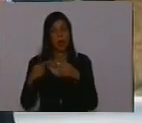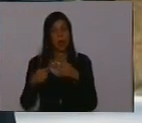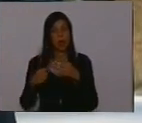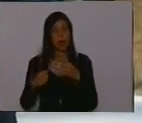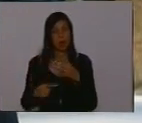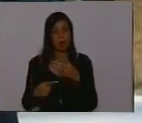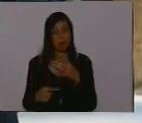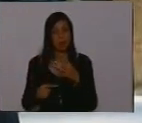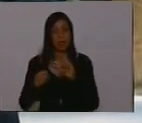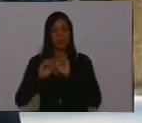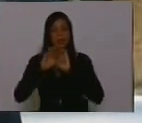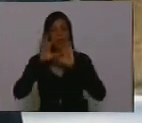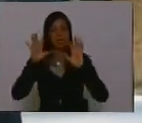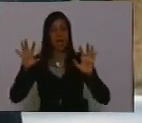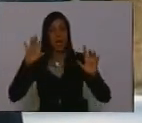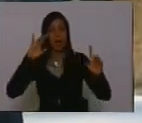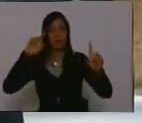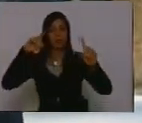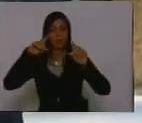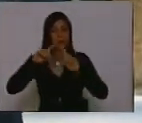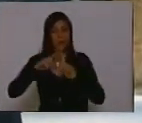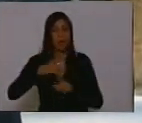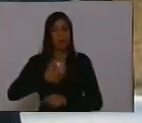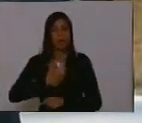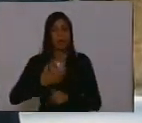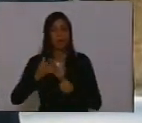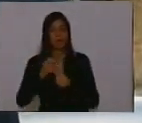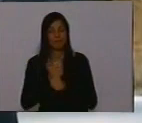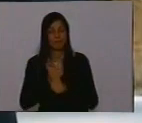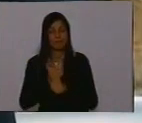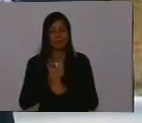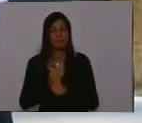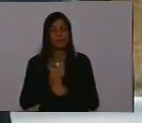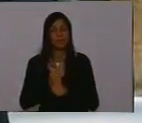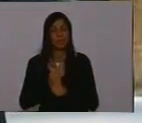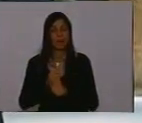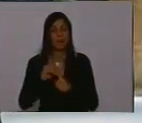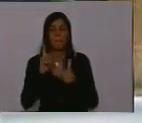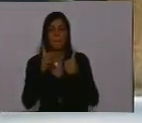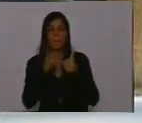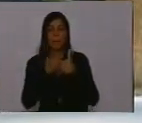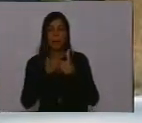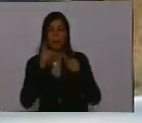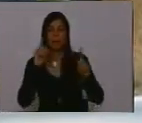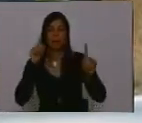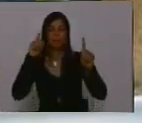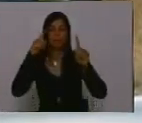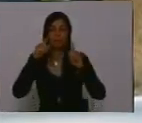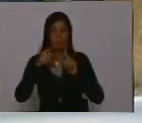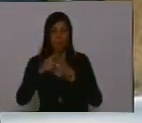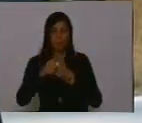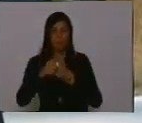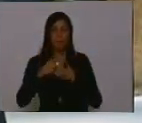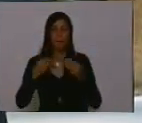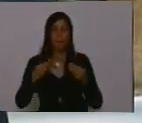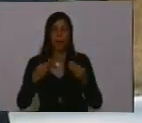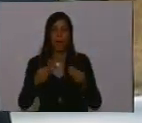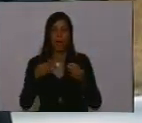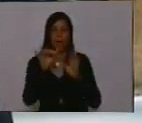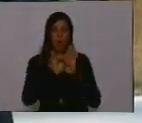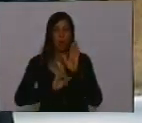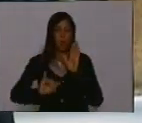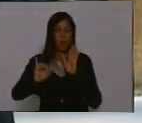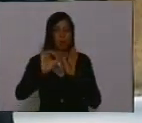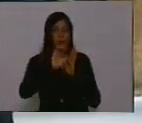lo más claras posibles. Y la primera línea que orienta